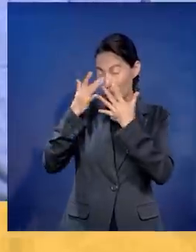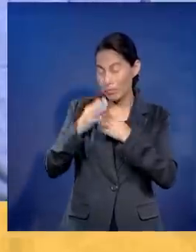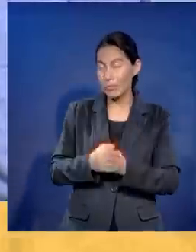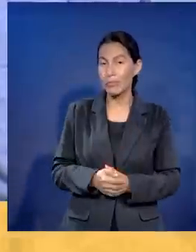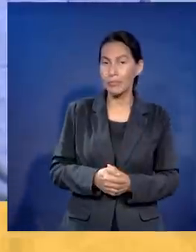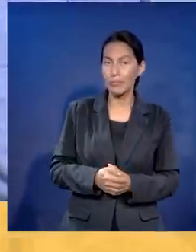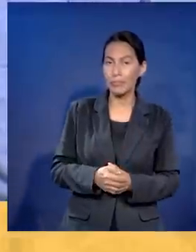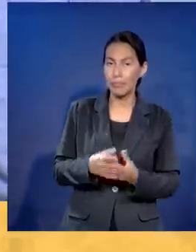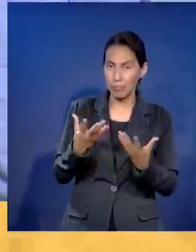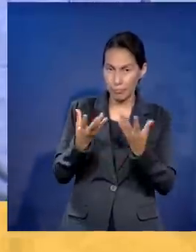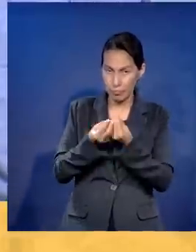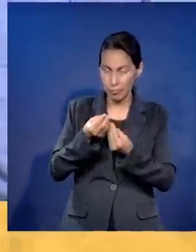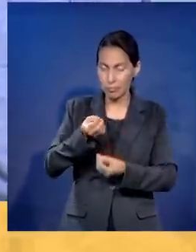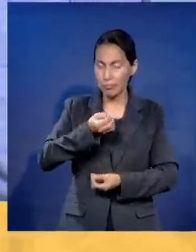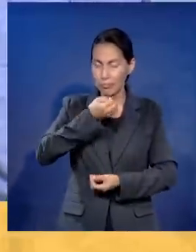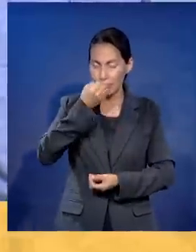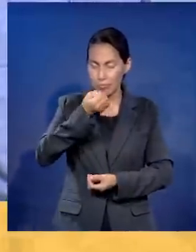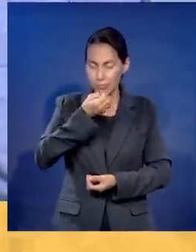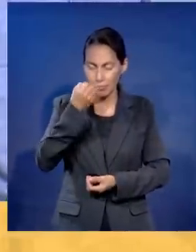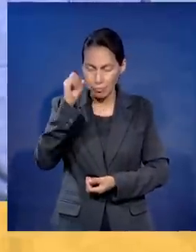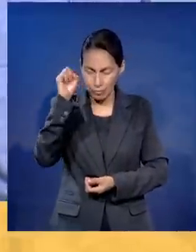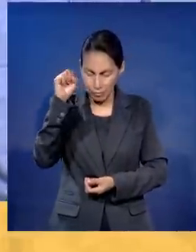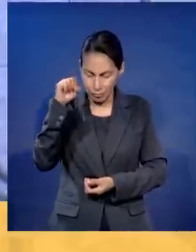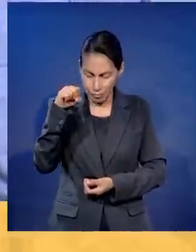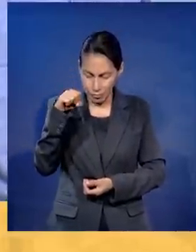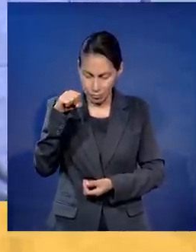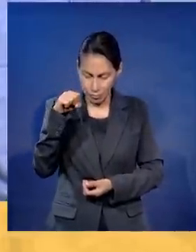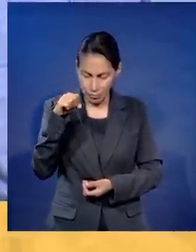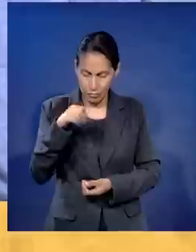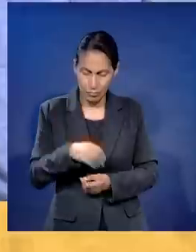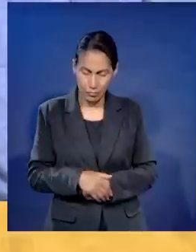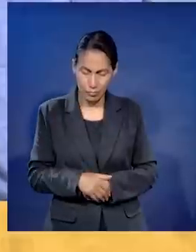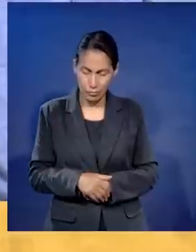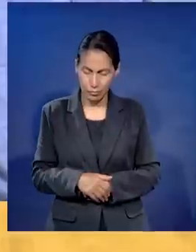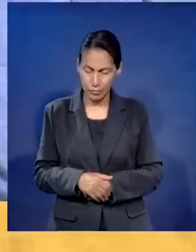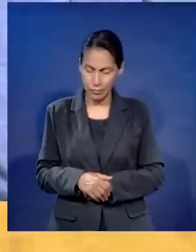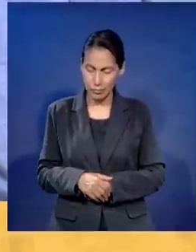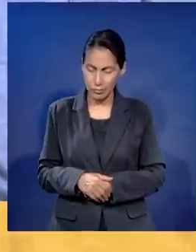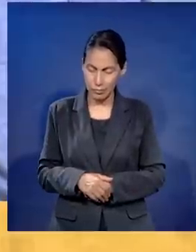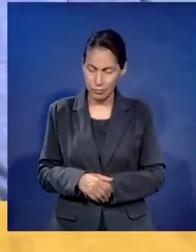espiritual inclinemos el rostro juntos